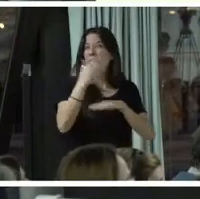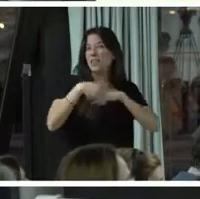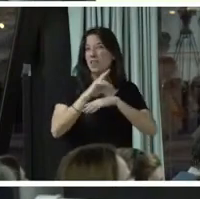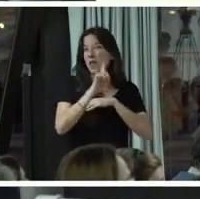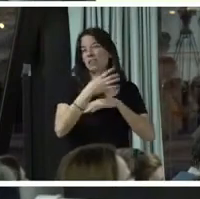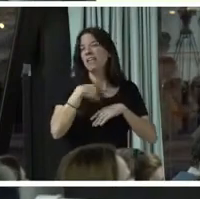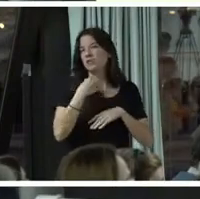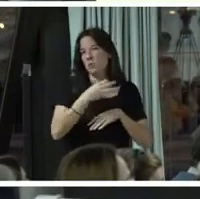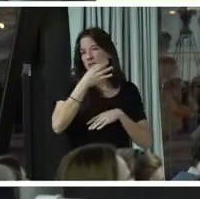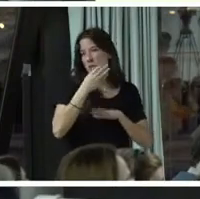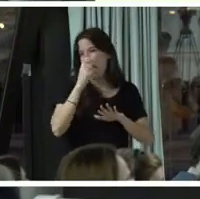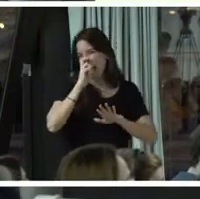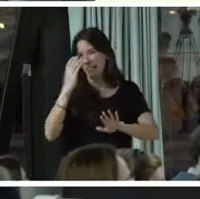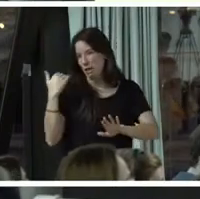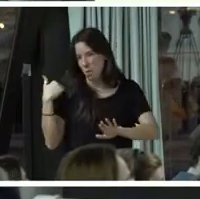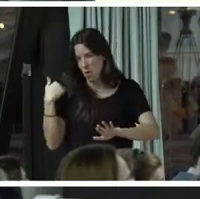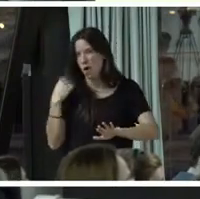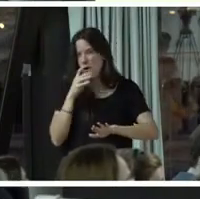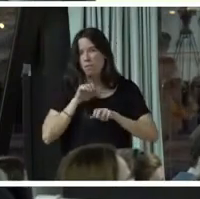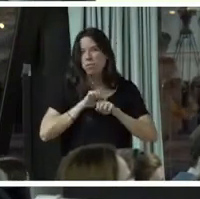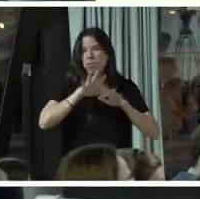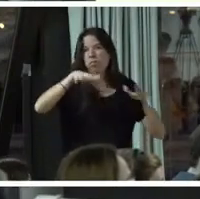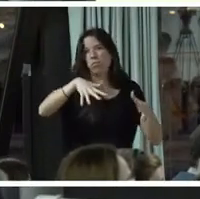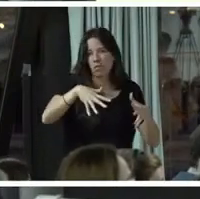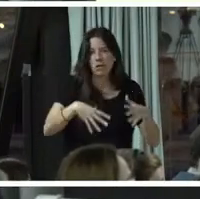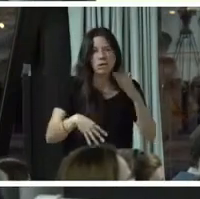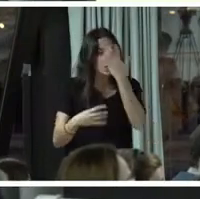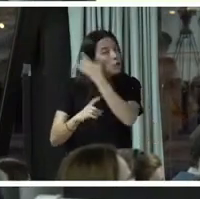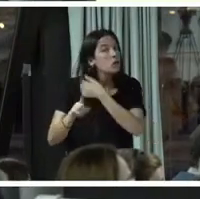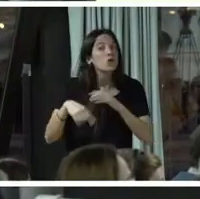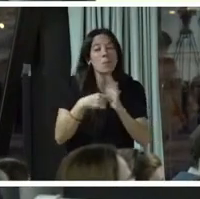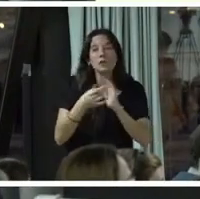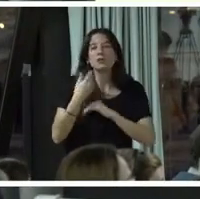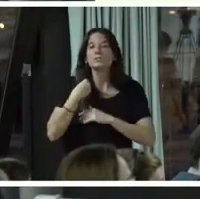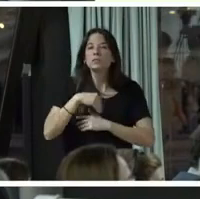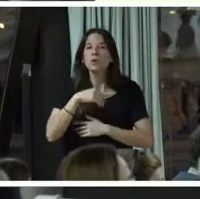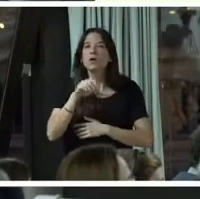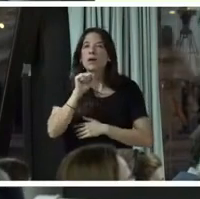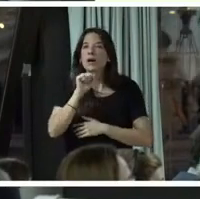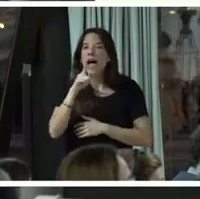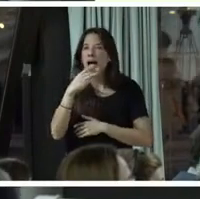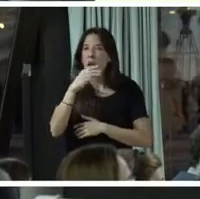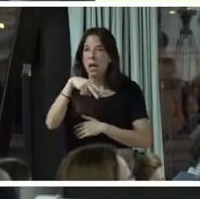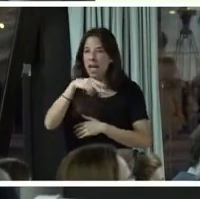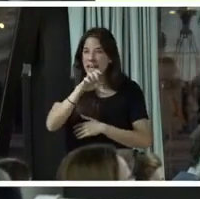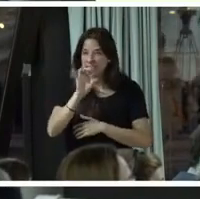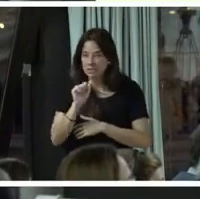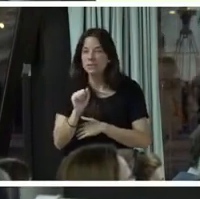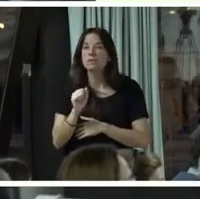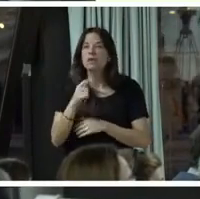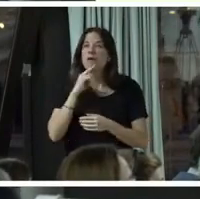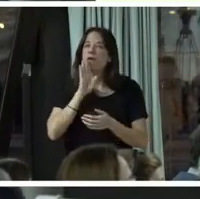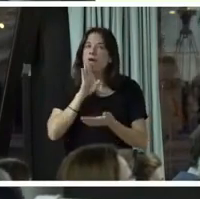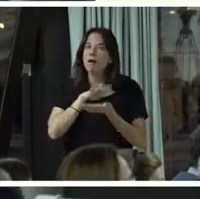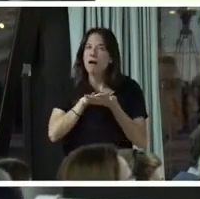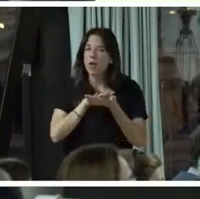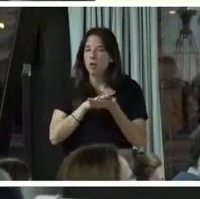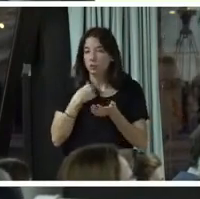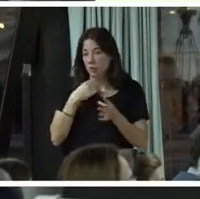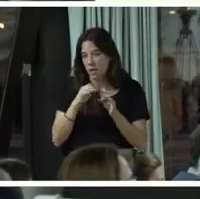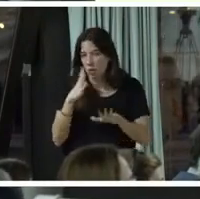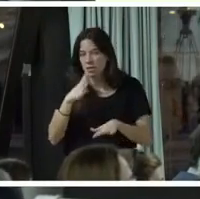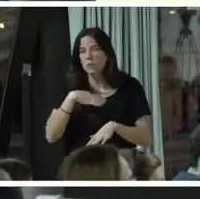quedado antiguo pero esta esta agresión lo que ha generado comentaba antes eh albanese es una suerte poder escuchar